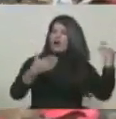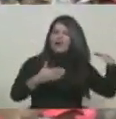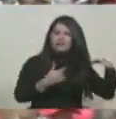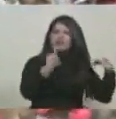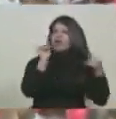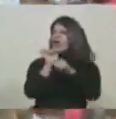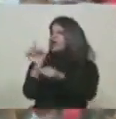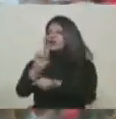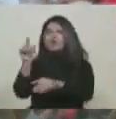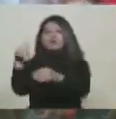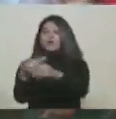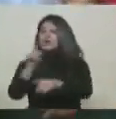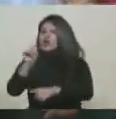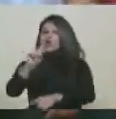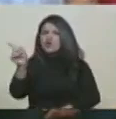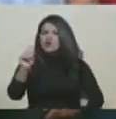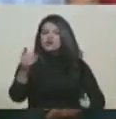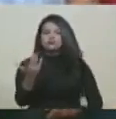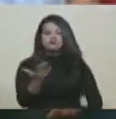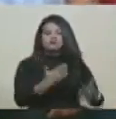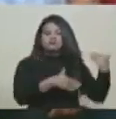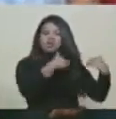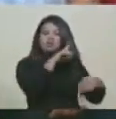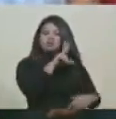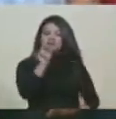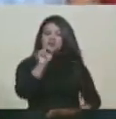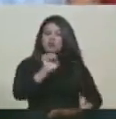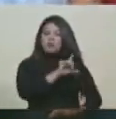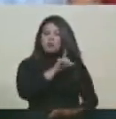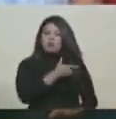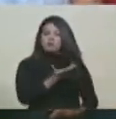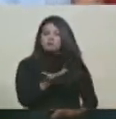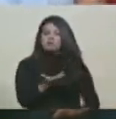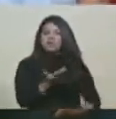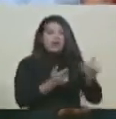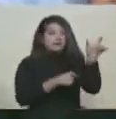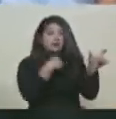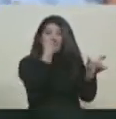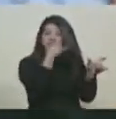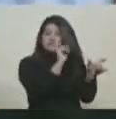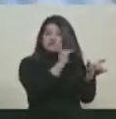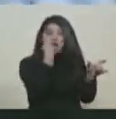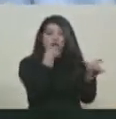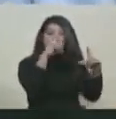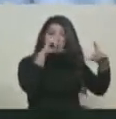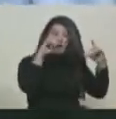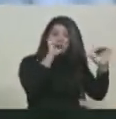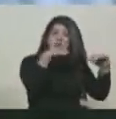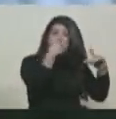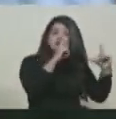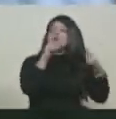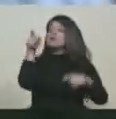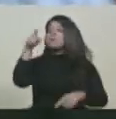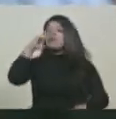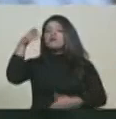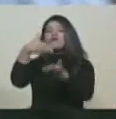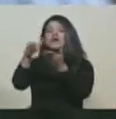llamaron al terror el 30 de julio. Los mismos que dijeron: Nicolás Maduro, te vas en